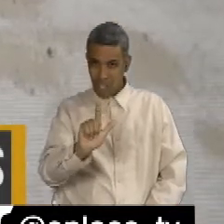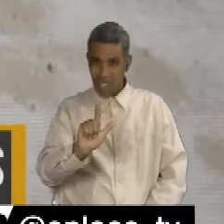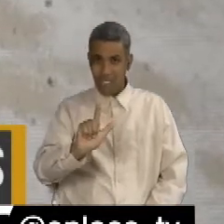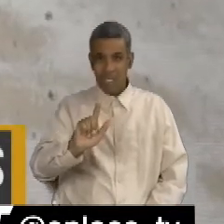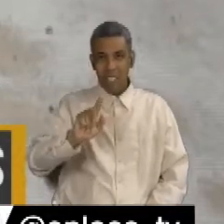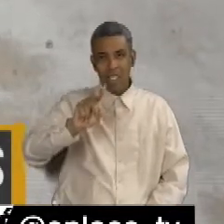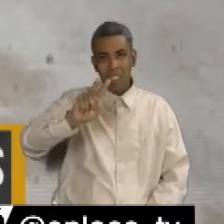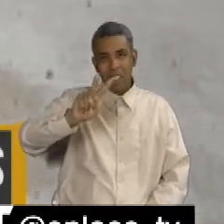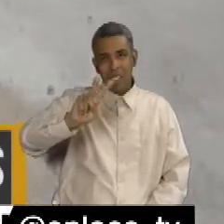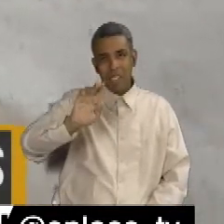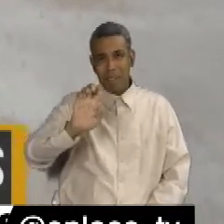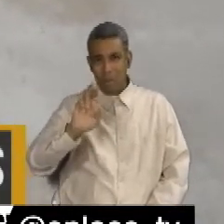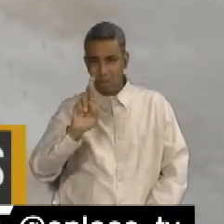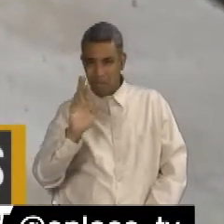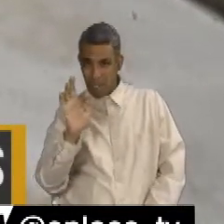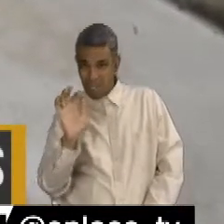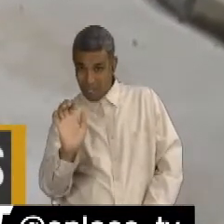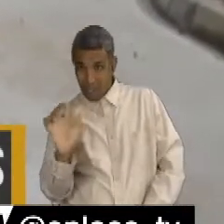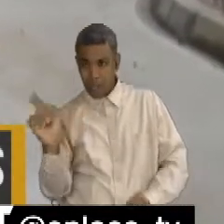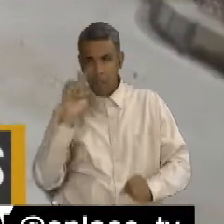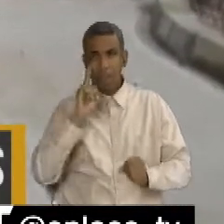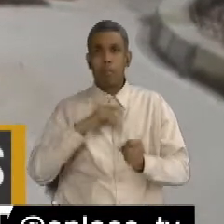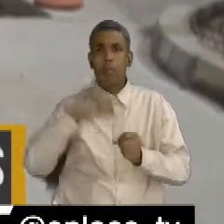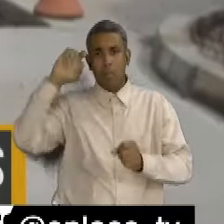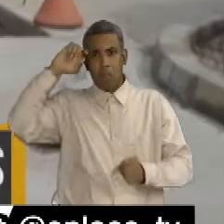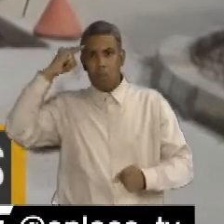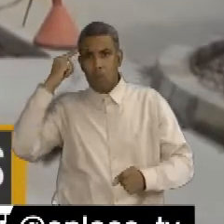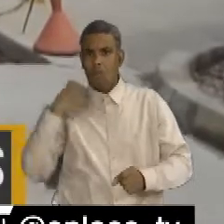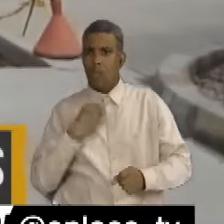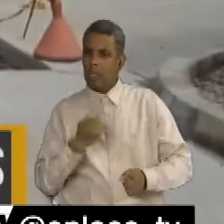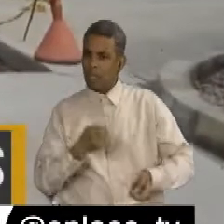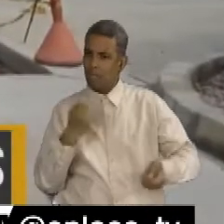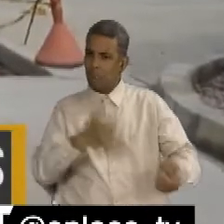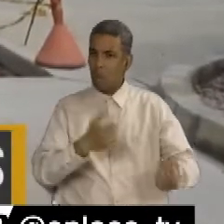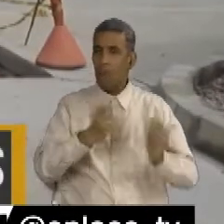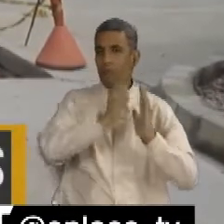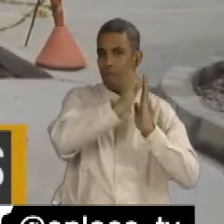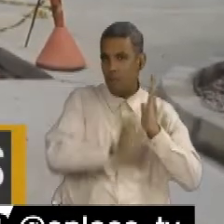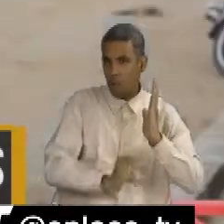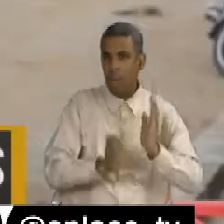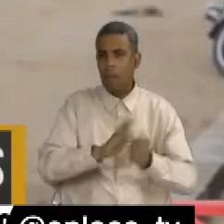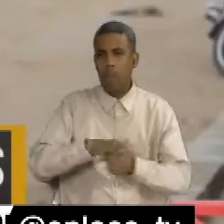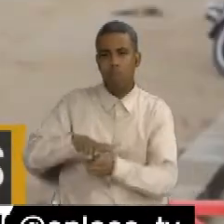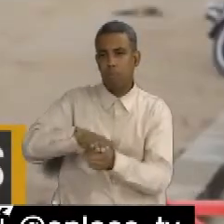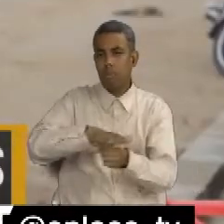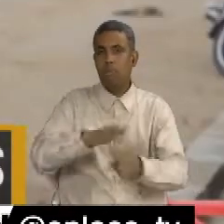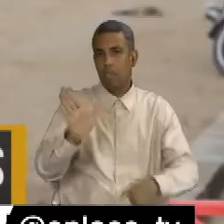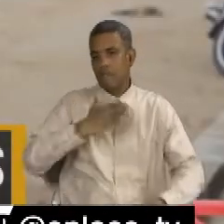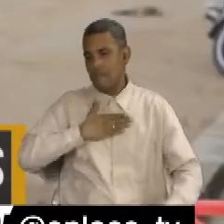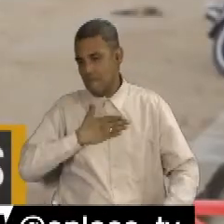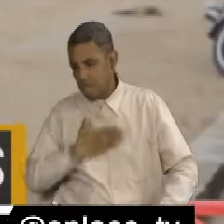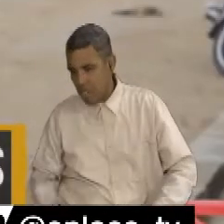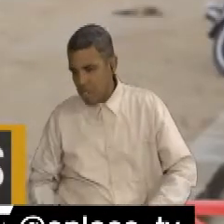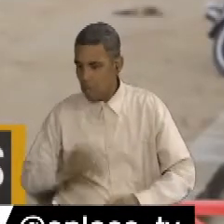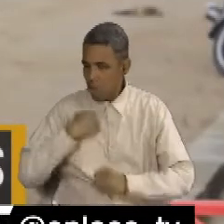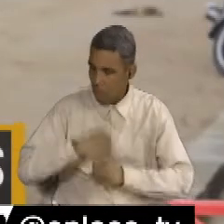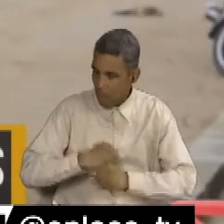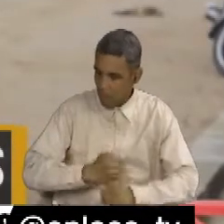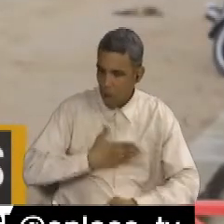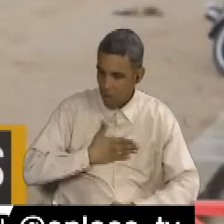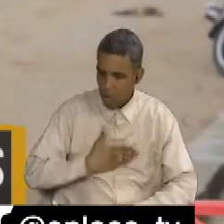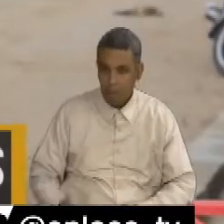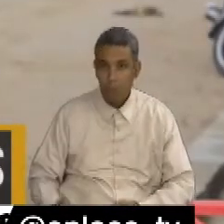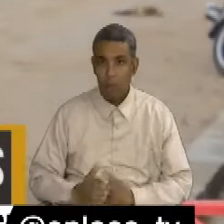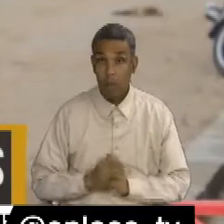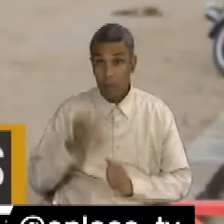de autopavimentación que es apoyado por el gobierno nacional y en el que la comunidad también hace un aporte bien importante. Se espera que mañana